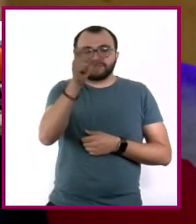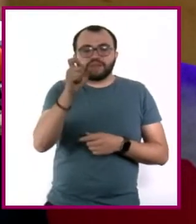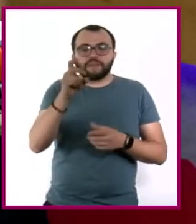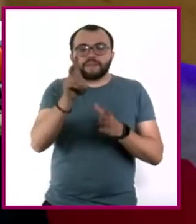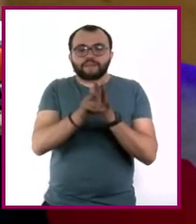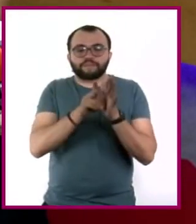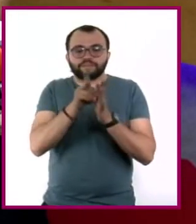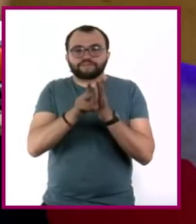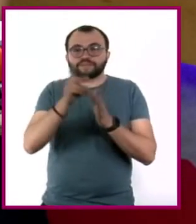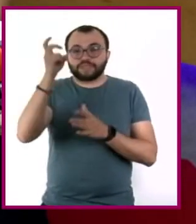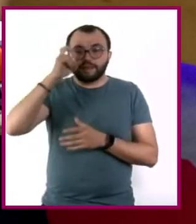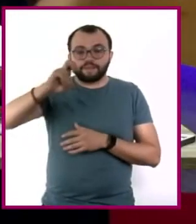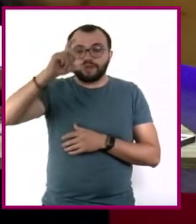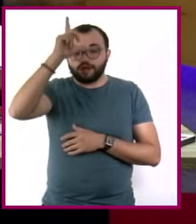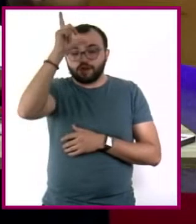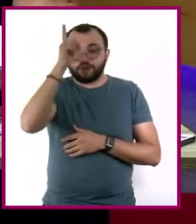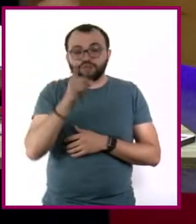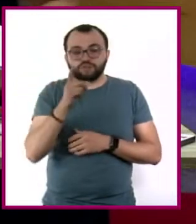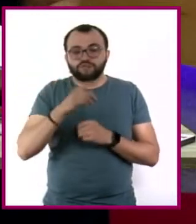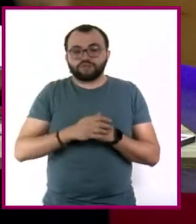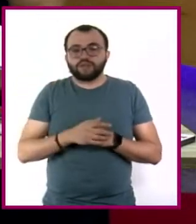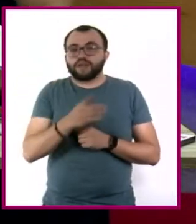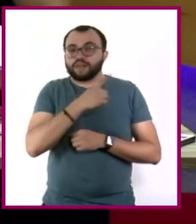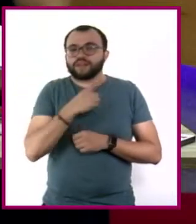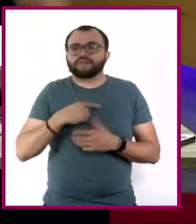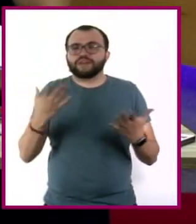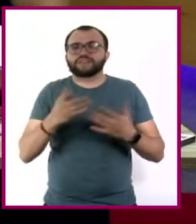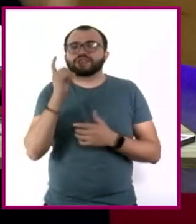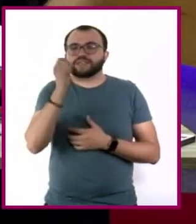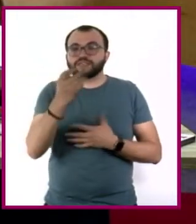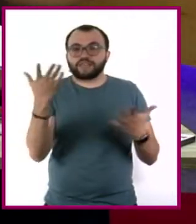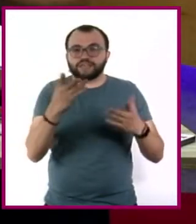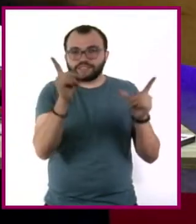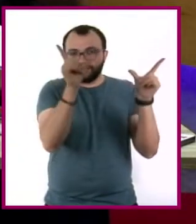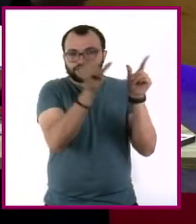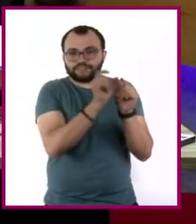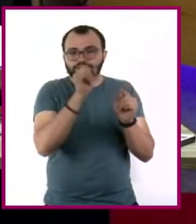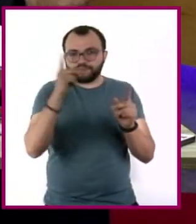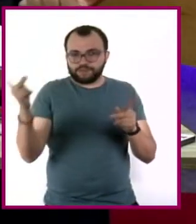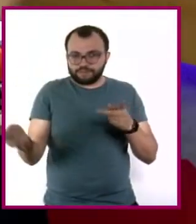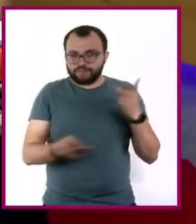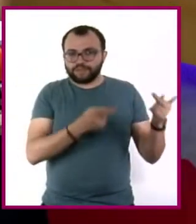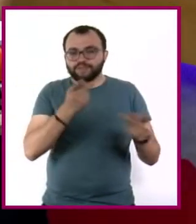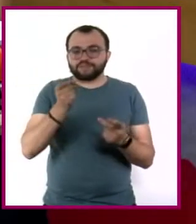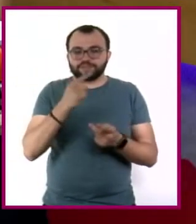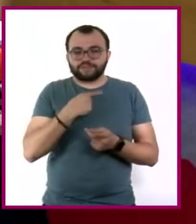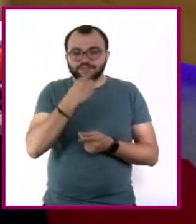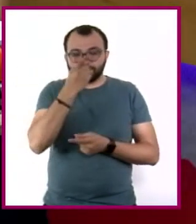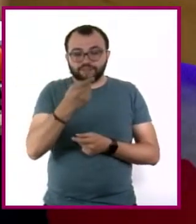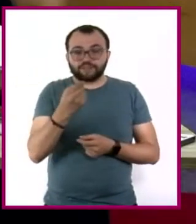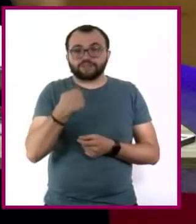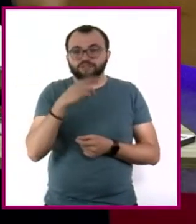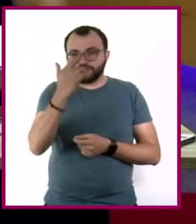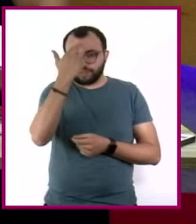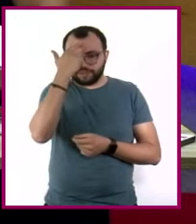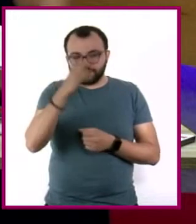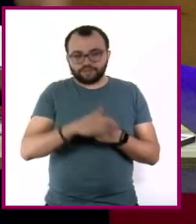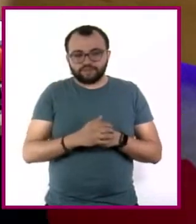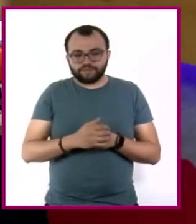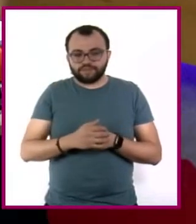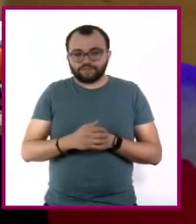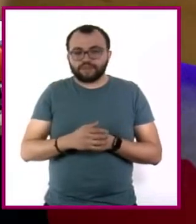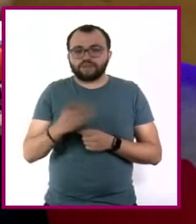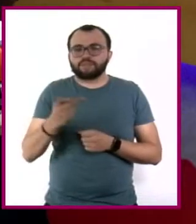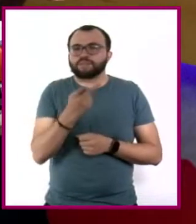película Viaje a la Luna de Georges Méliès. Lo que tienen que hacer es elaborar un resumen con las preguntas que ya mencionamos. Se las vamos a recordar. Las preguntas